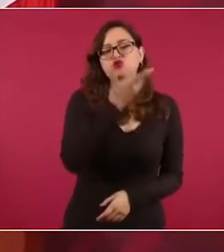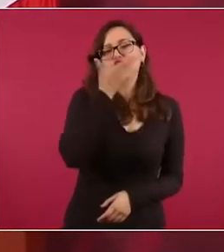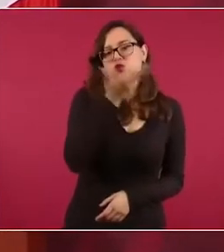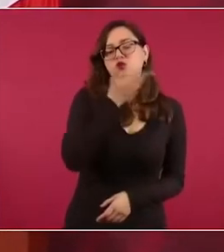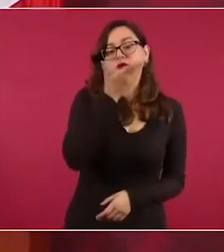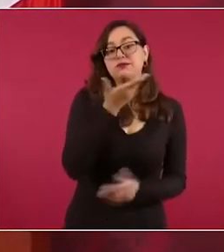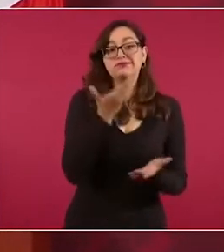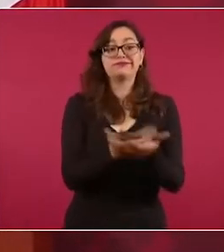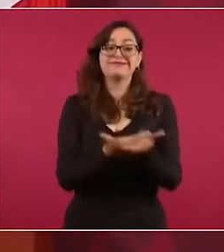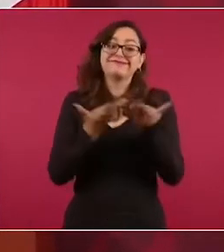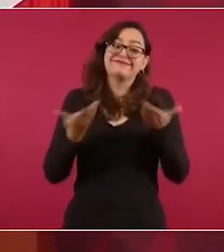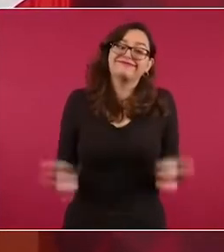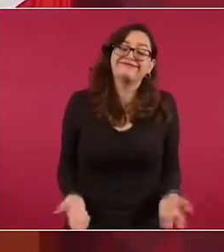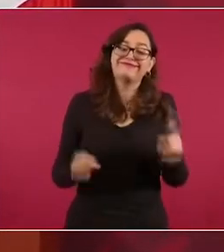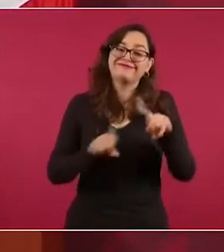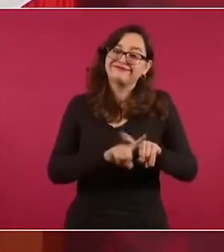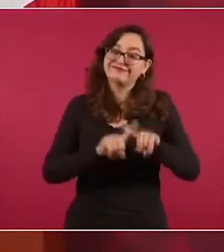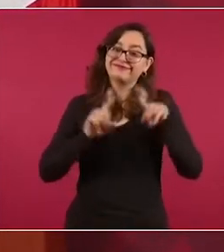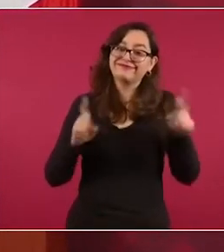hay cambios.